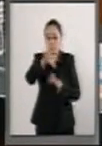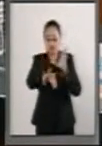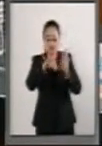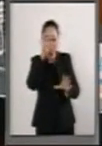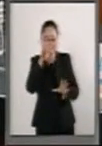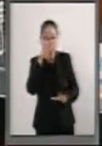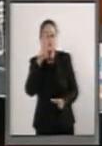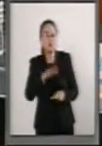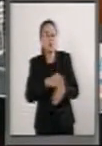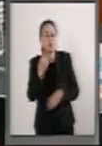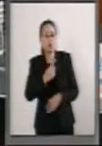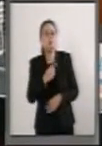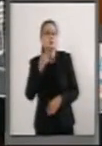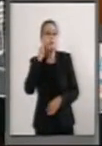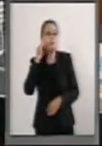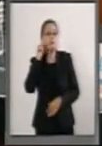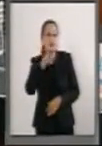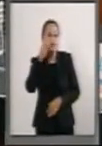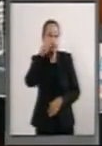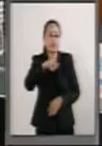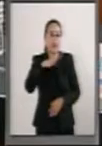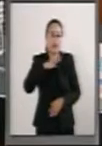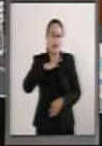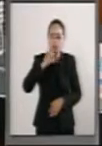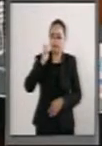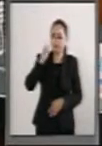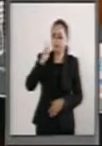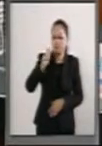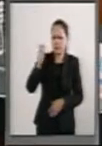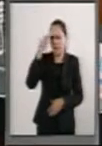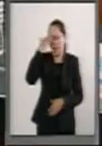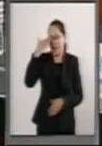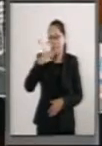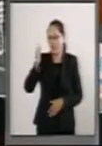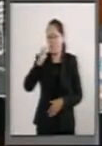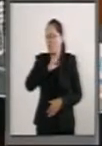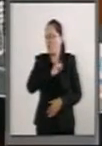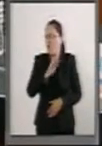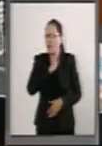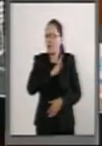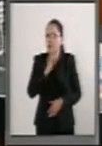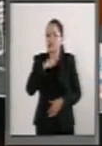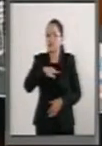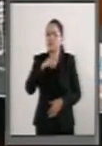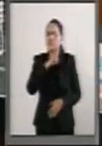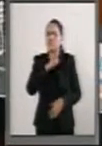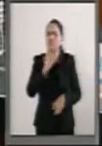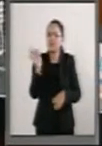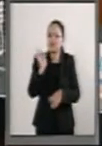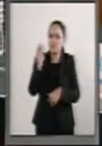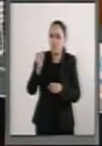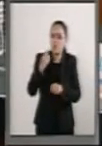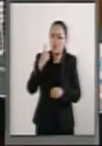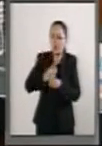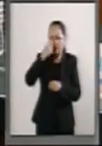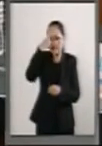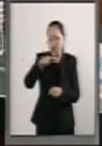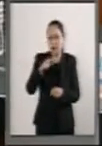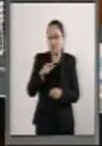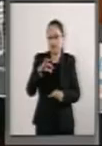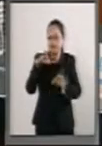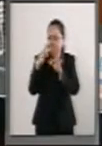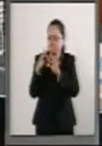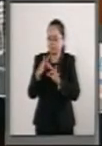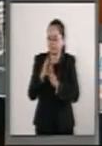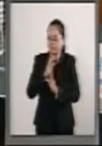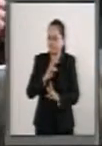ti una gran preparación, gran capacidad y una gran posibilidad de responder a